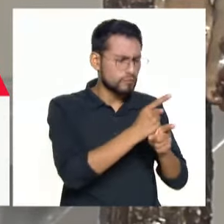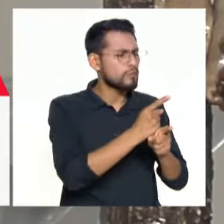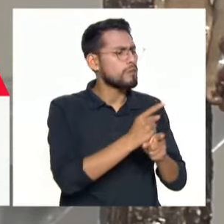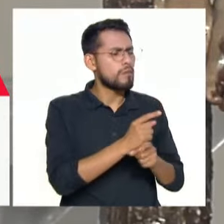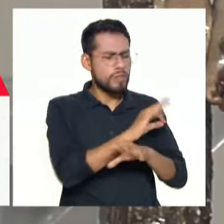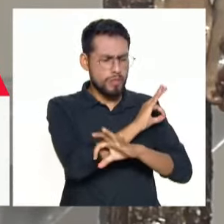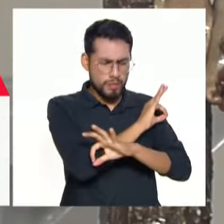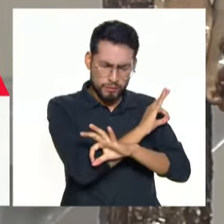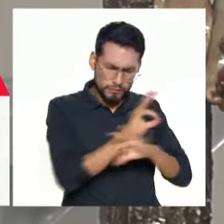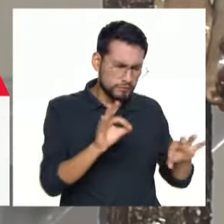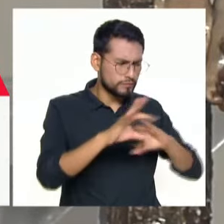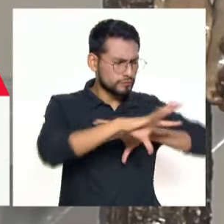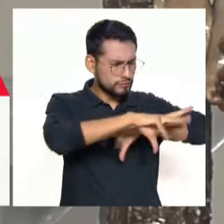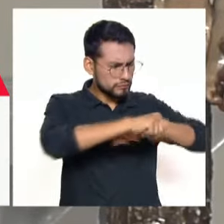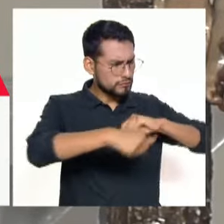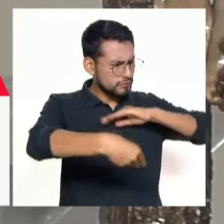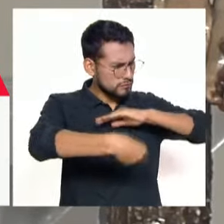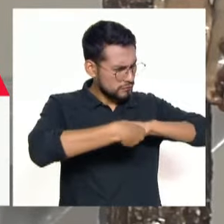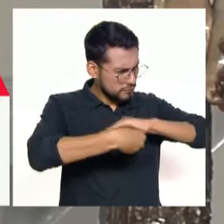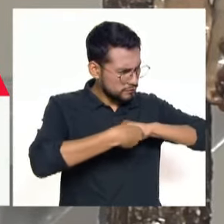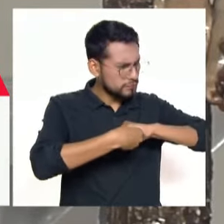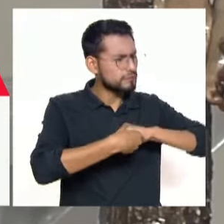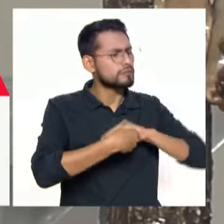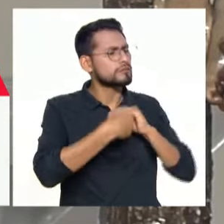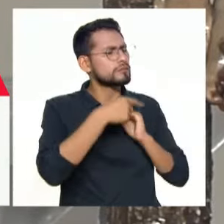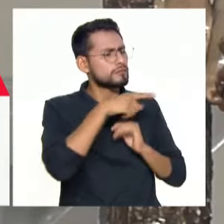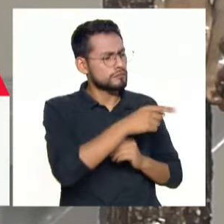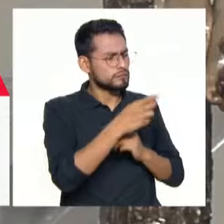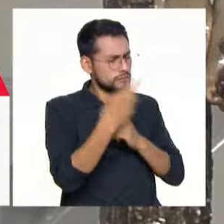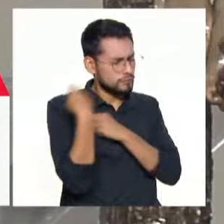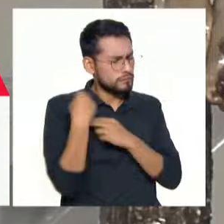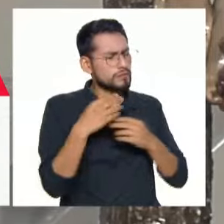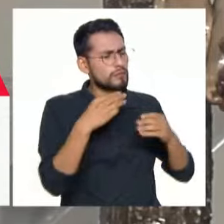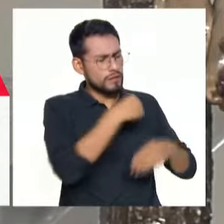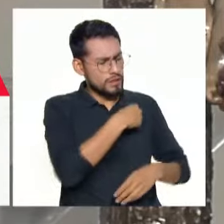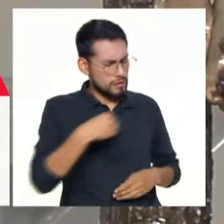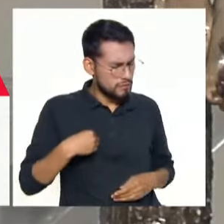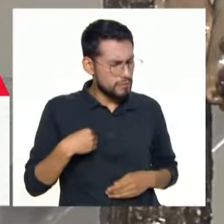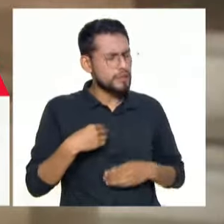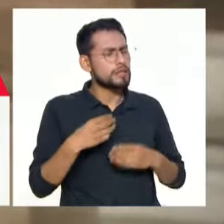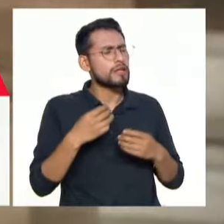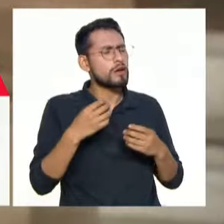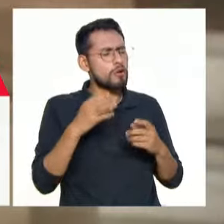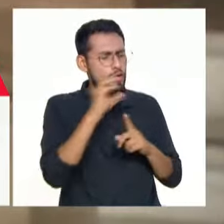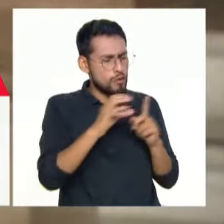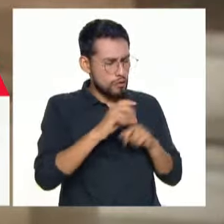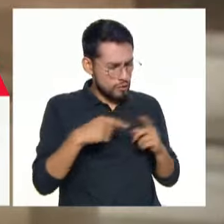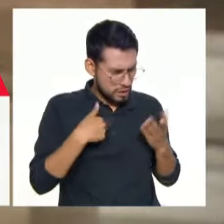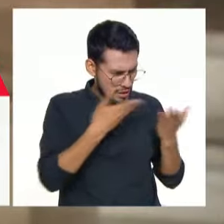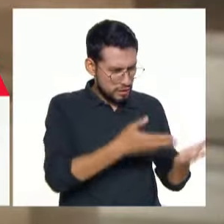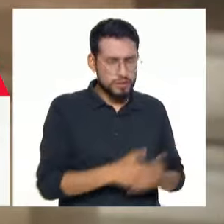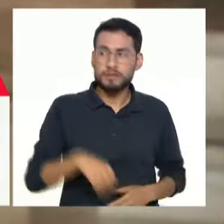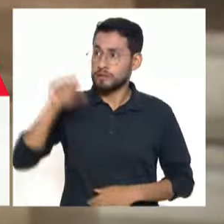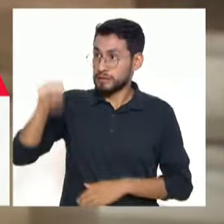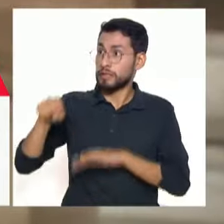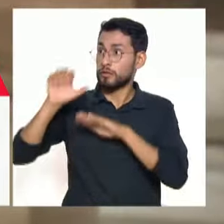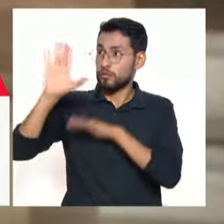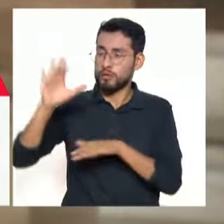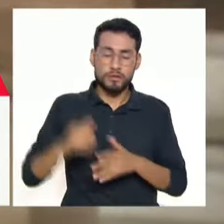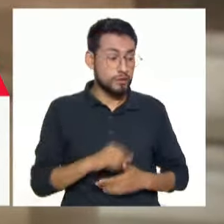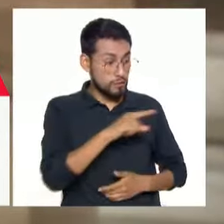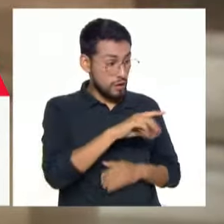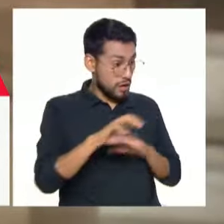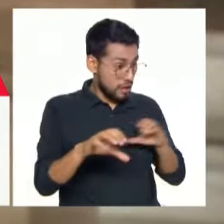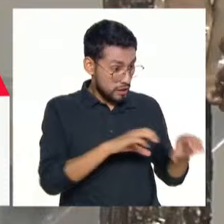fielmente, sin cometer actos de corrupción, el cargo de ministra de Cultura que le confío? Sí, juro. Si así